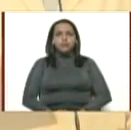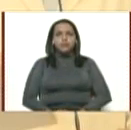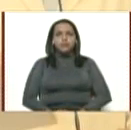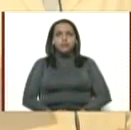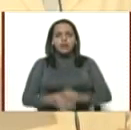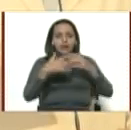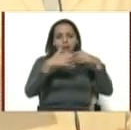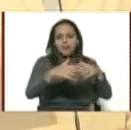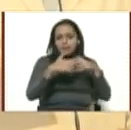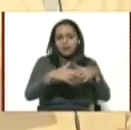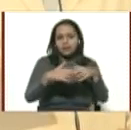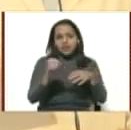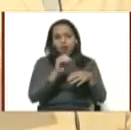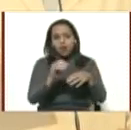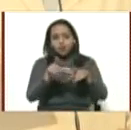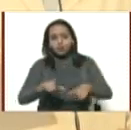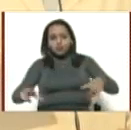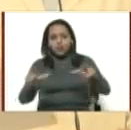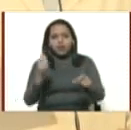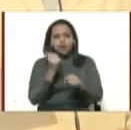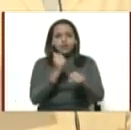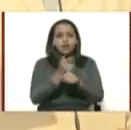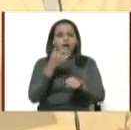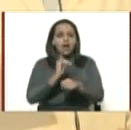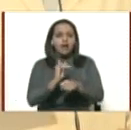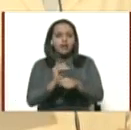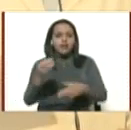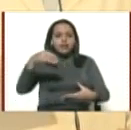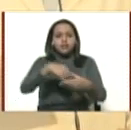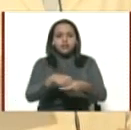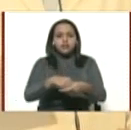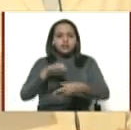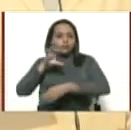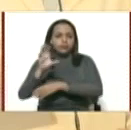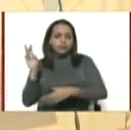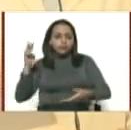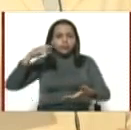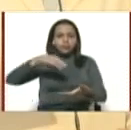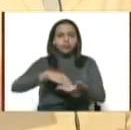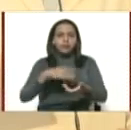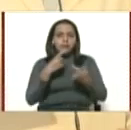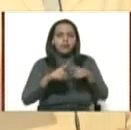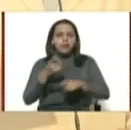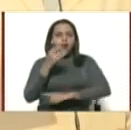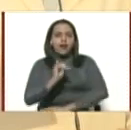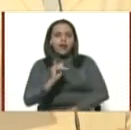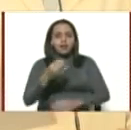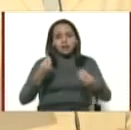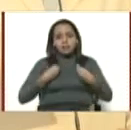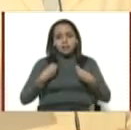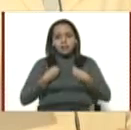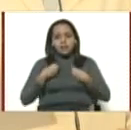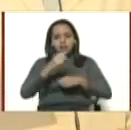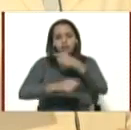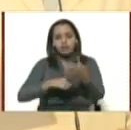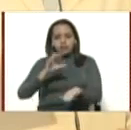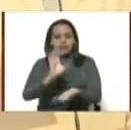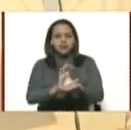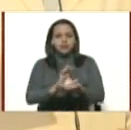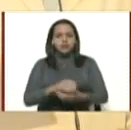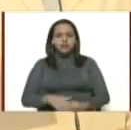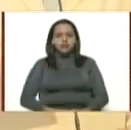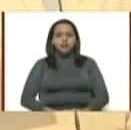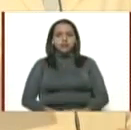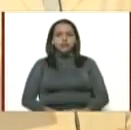empresas o en oficinas que están situadas en el estado Miranda, pero que tienen su residencia en el distrito